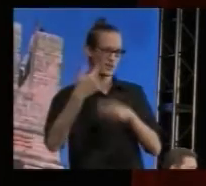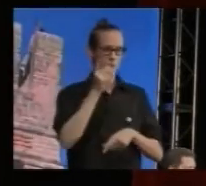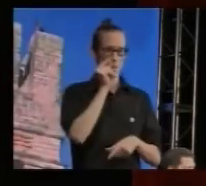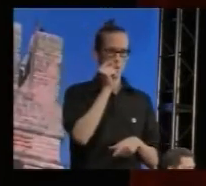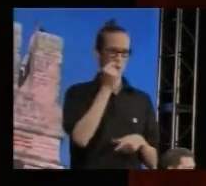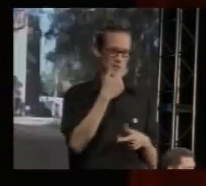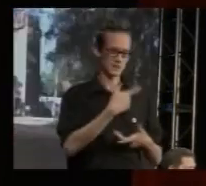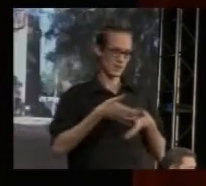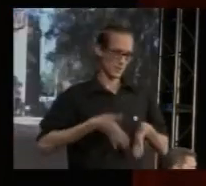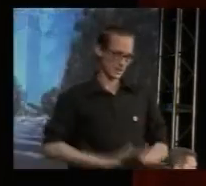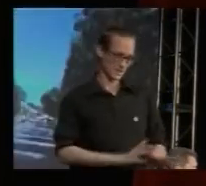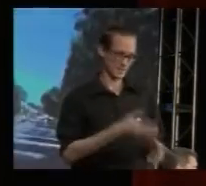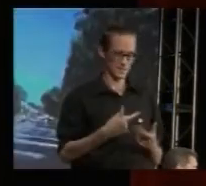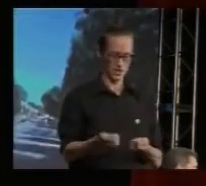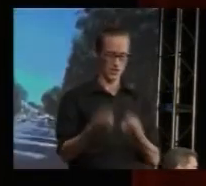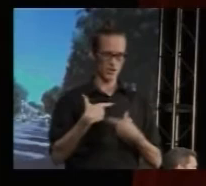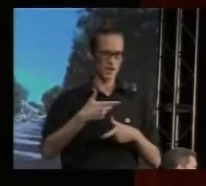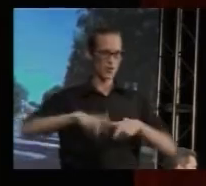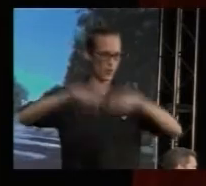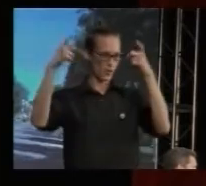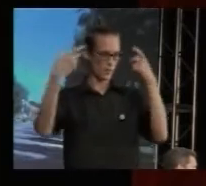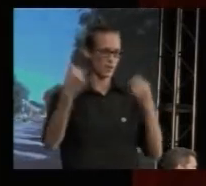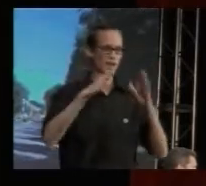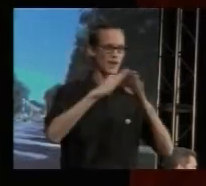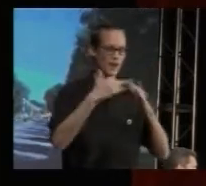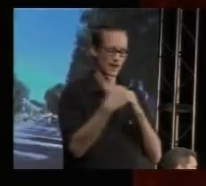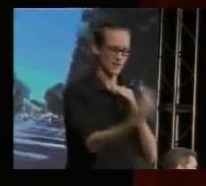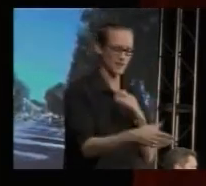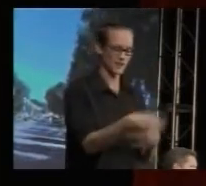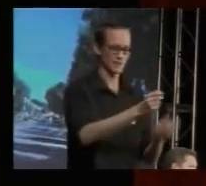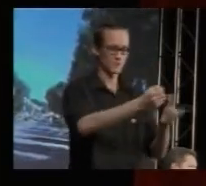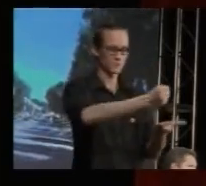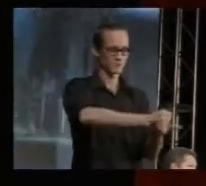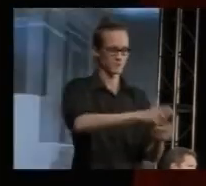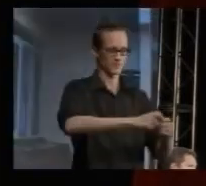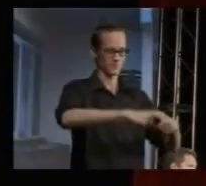árbol para que lo planten en la vereda de su casa o algún espacio público.